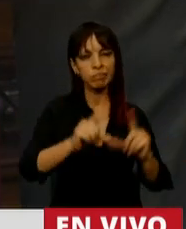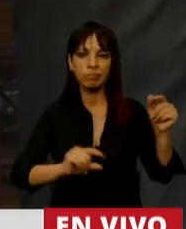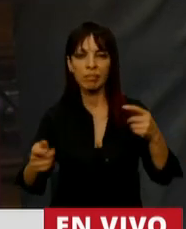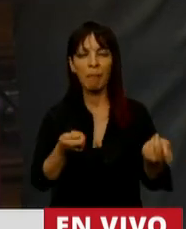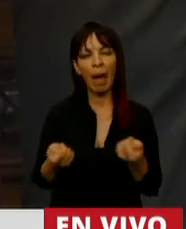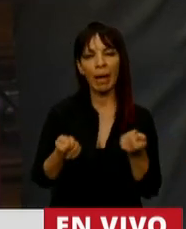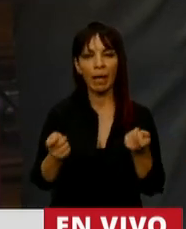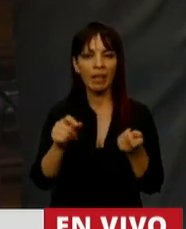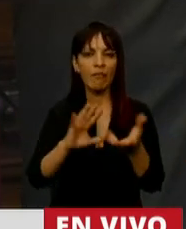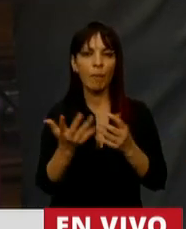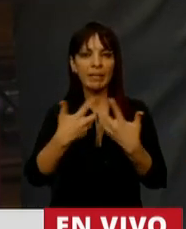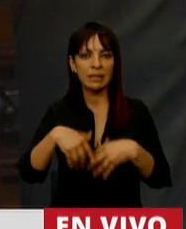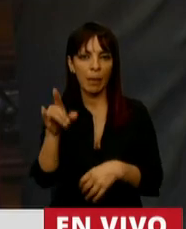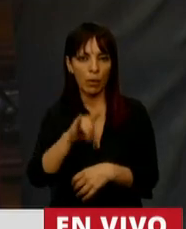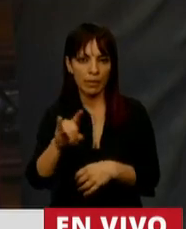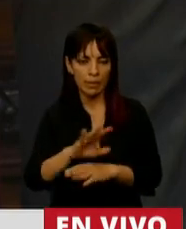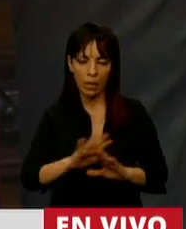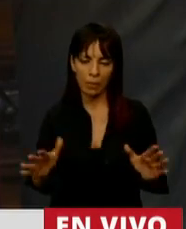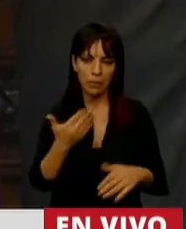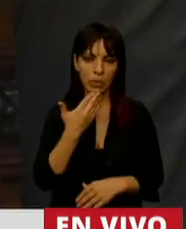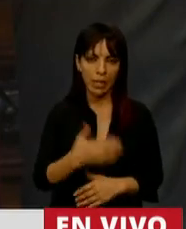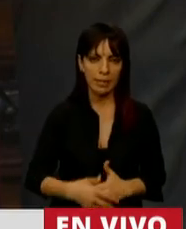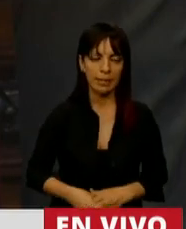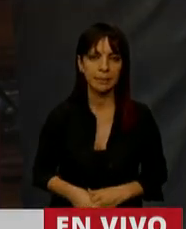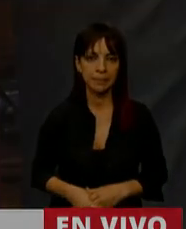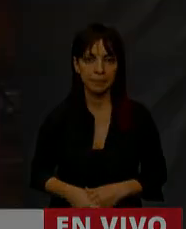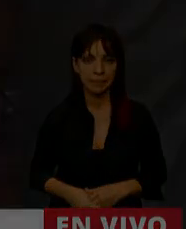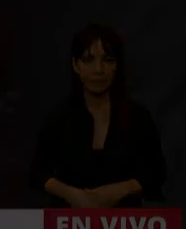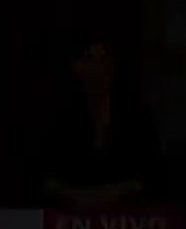discriminatoria en el sistema universitario. Muchas gracias. Gracias, diputado.